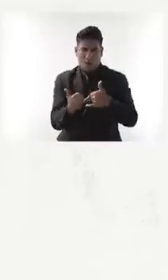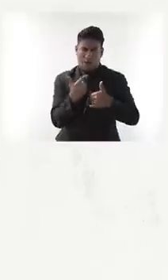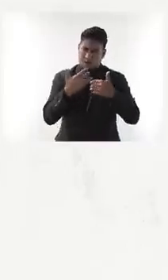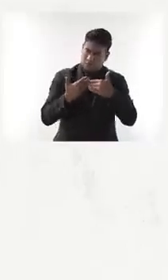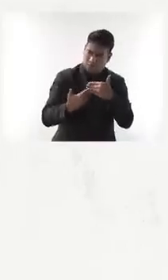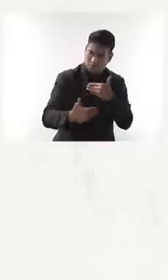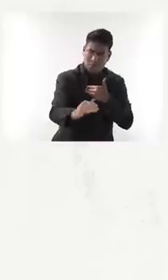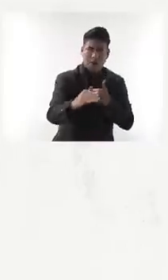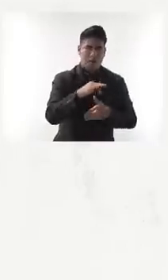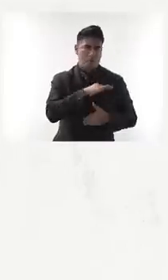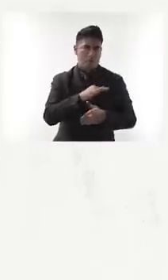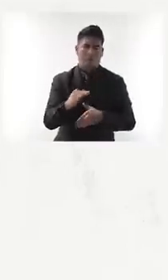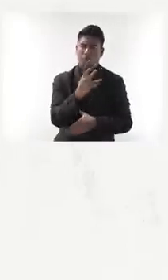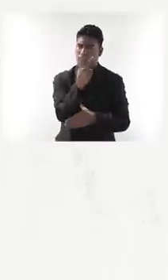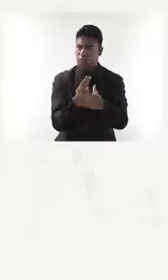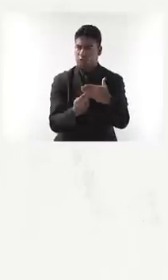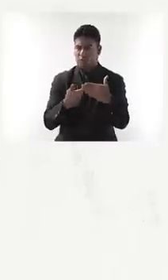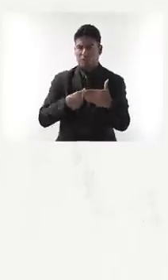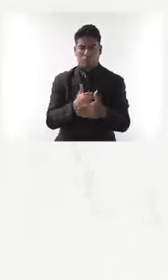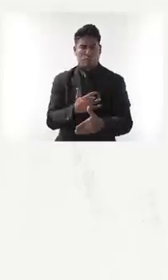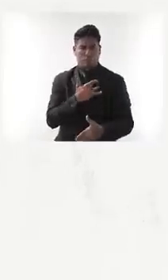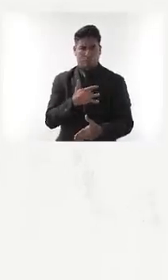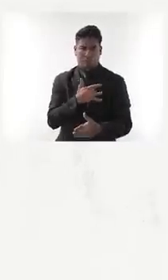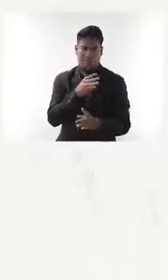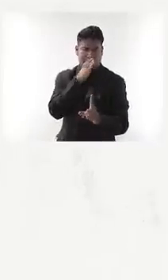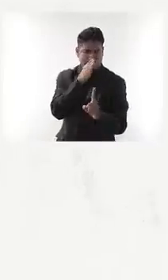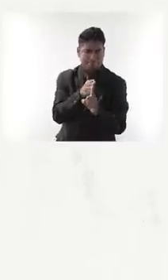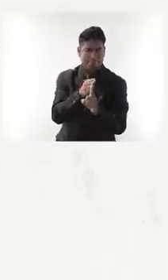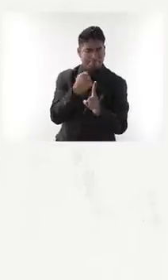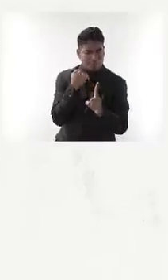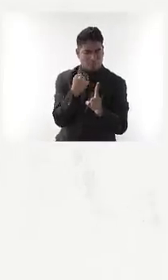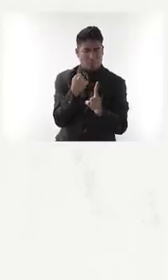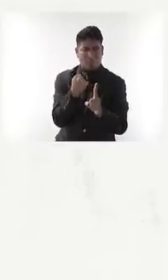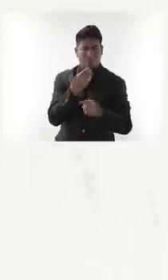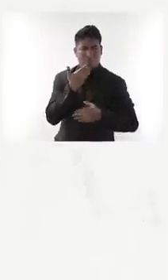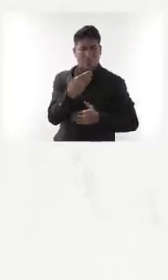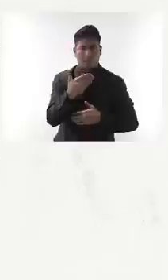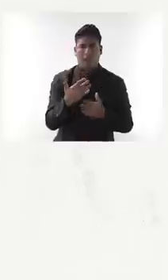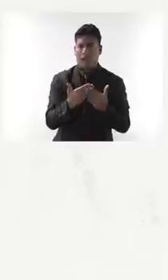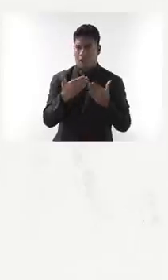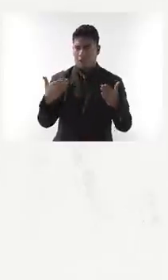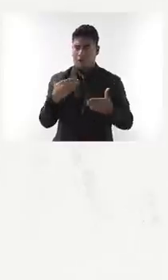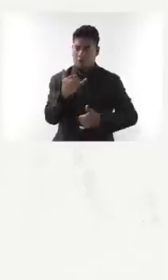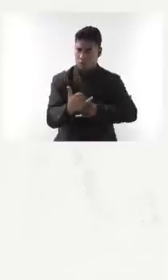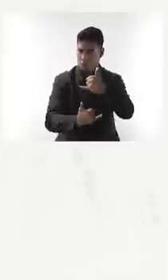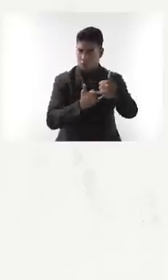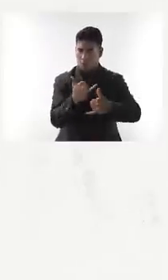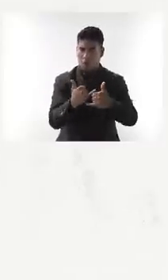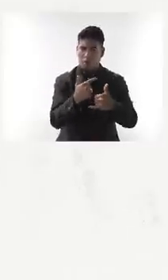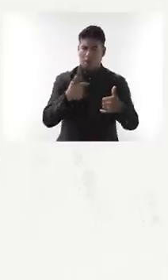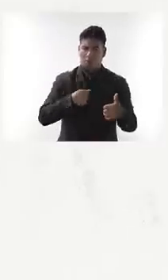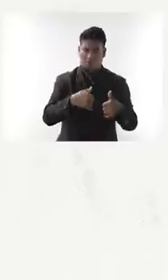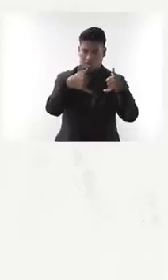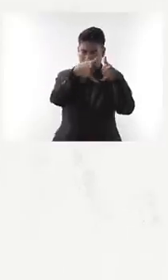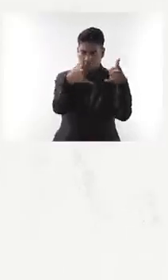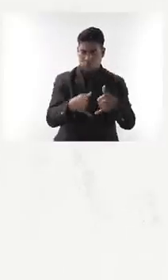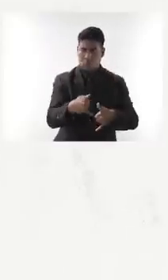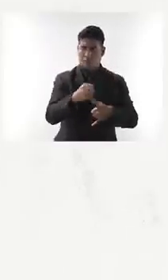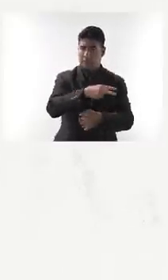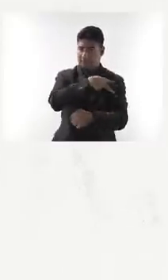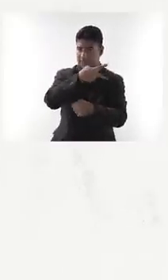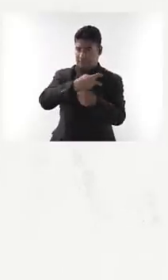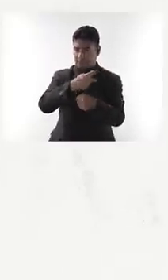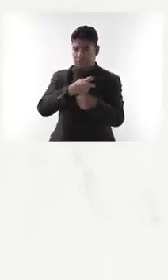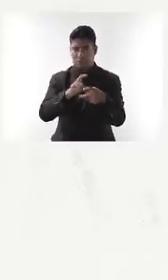El segundo torneo del año comenzaría con los puntos acumulados por cada club, para